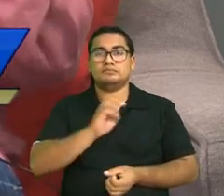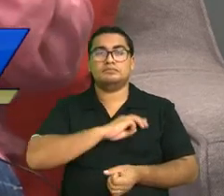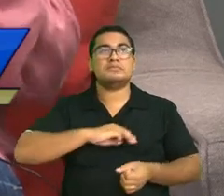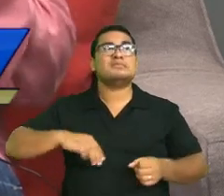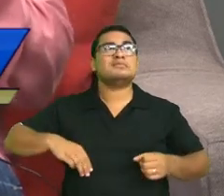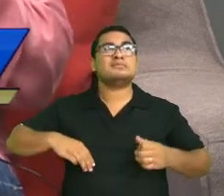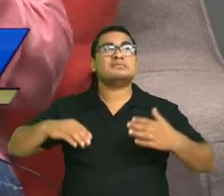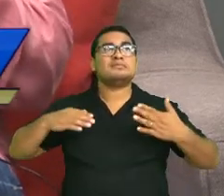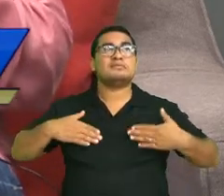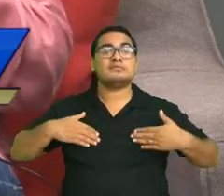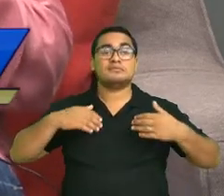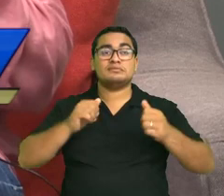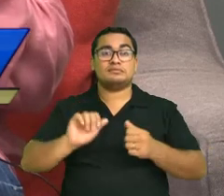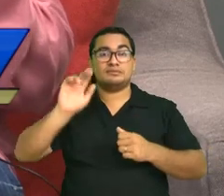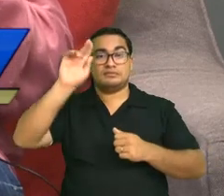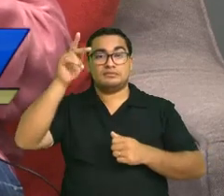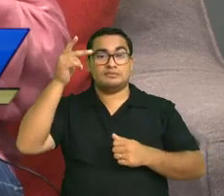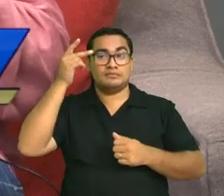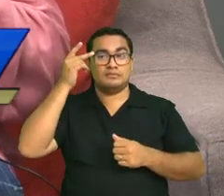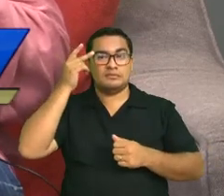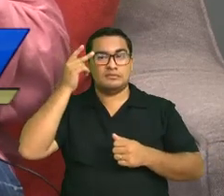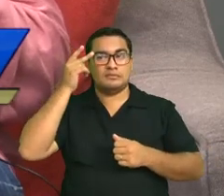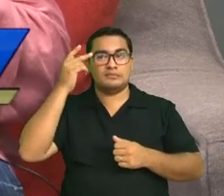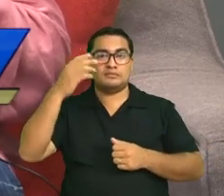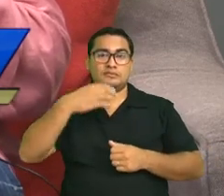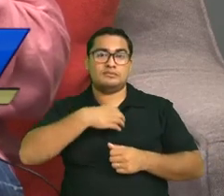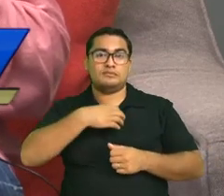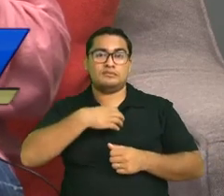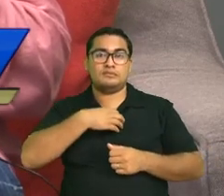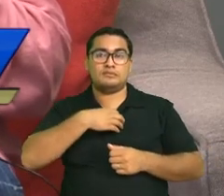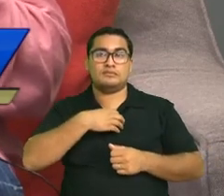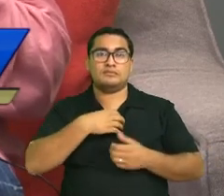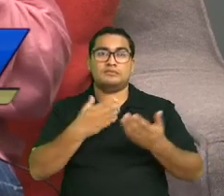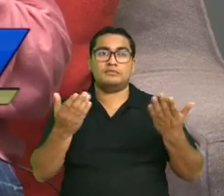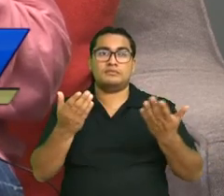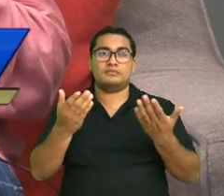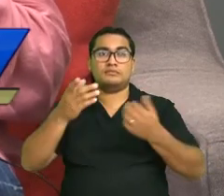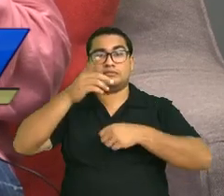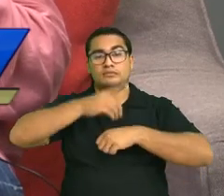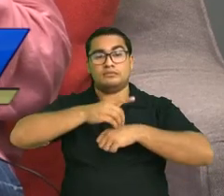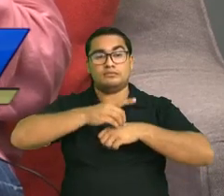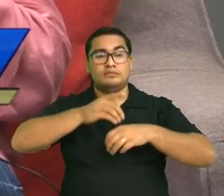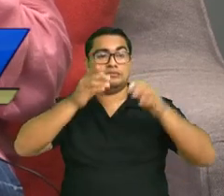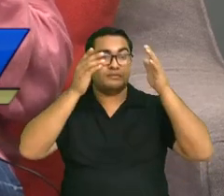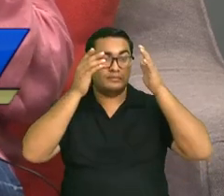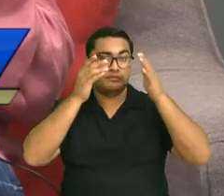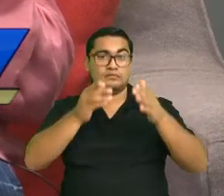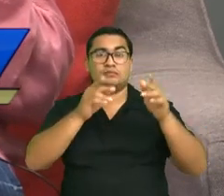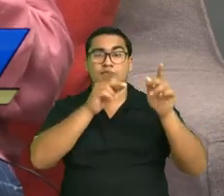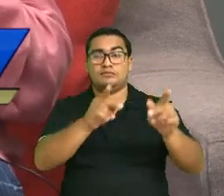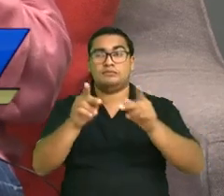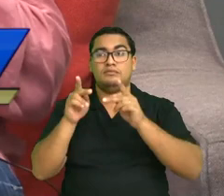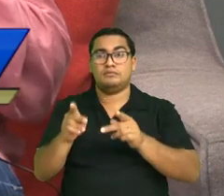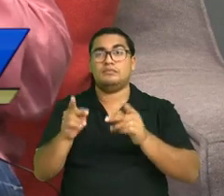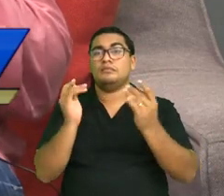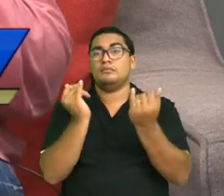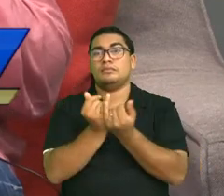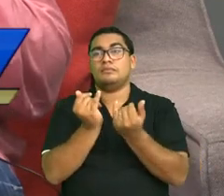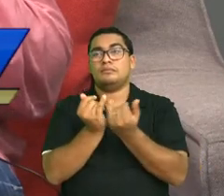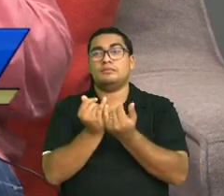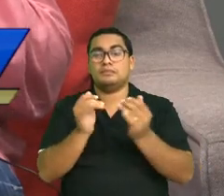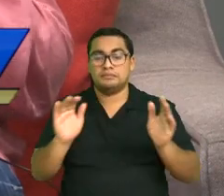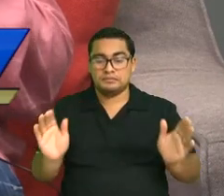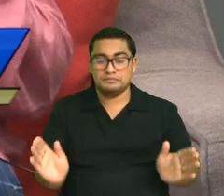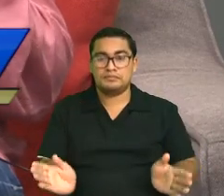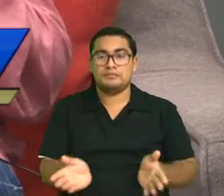de su política, no es solamente la parte clínica de la atención al paciente, sino que es la